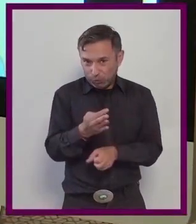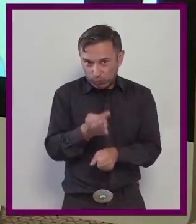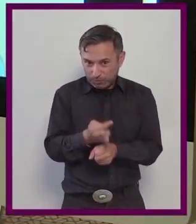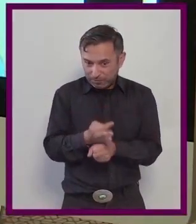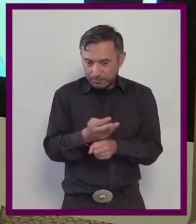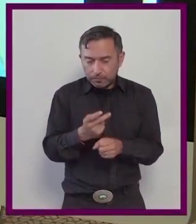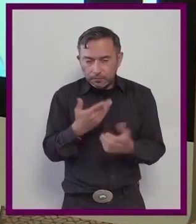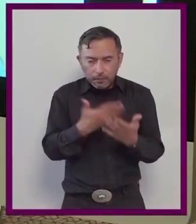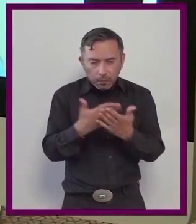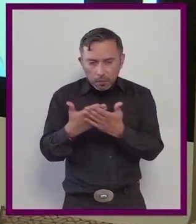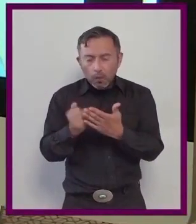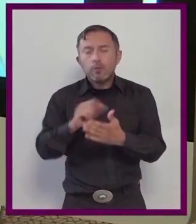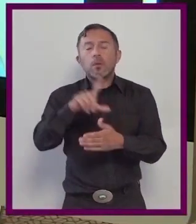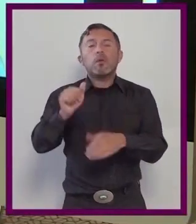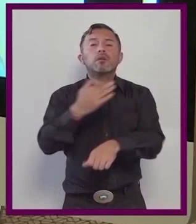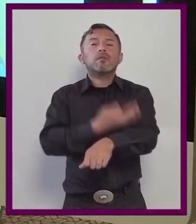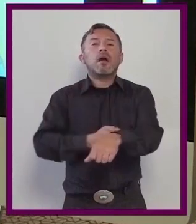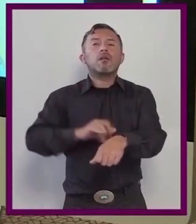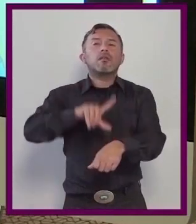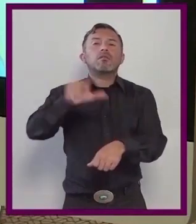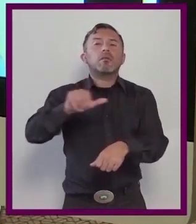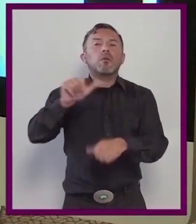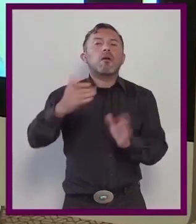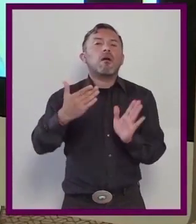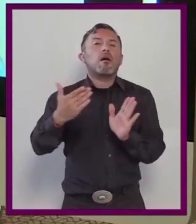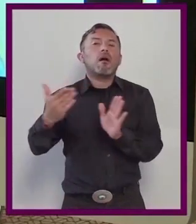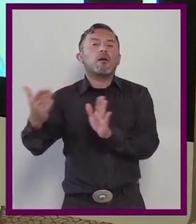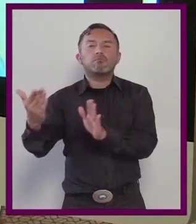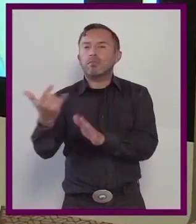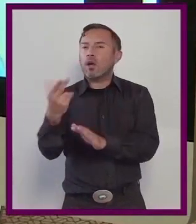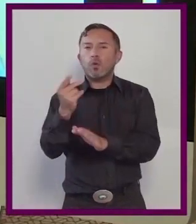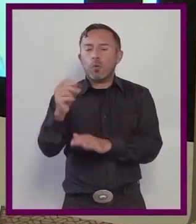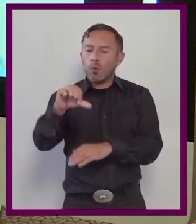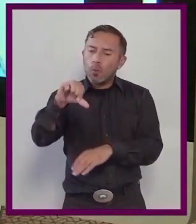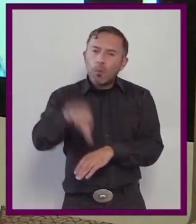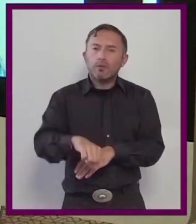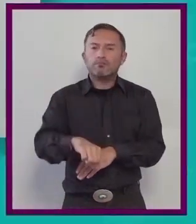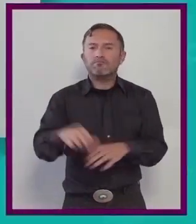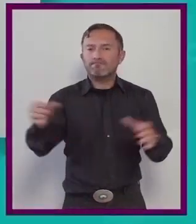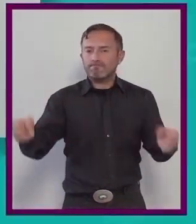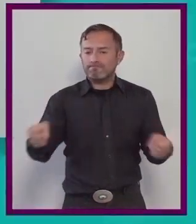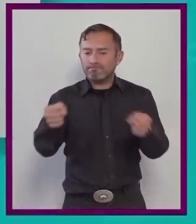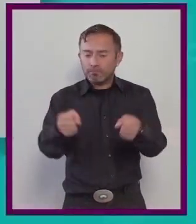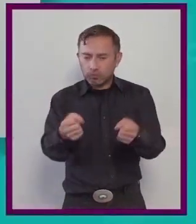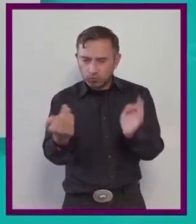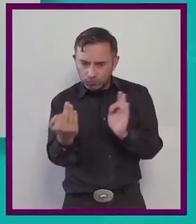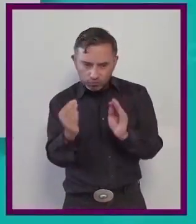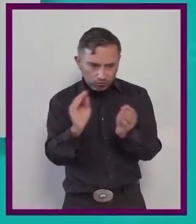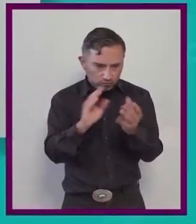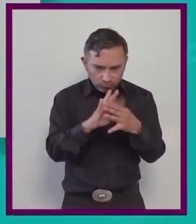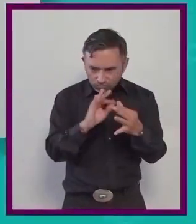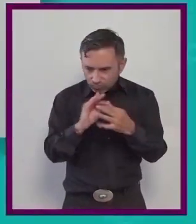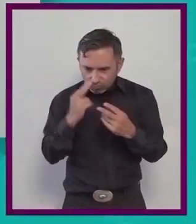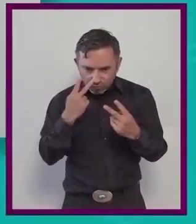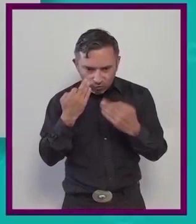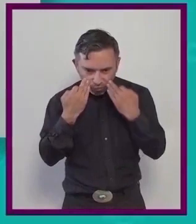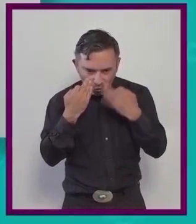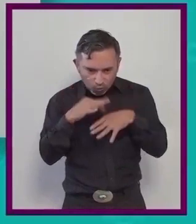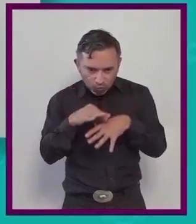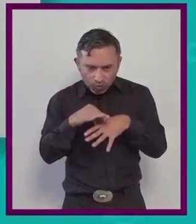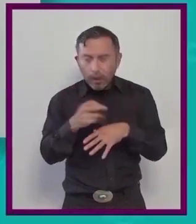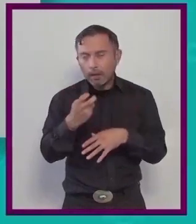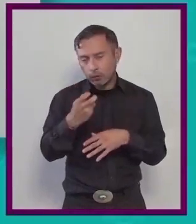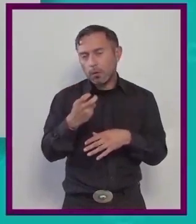concreto en ese momento y ya no hay dilación dentro del proceso. Eso es lo más importante que